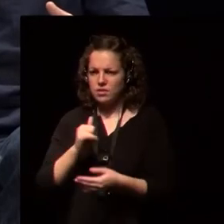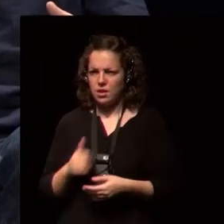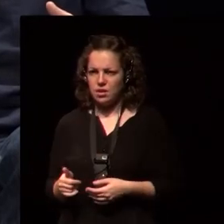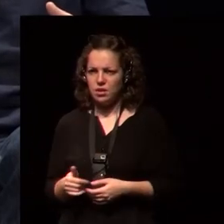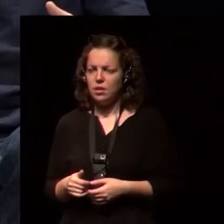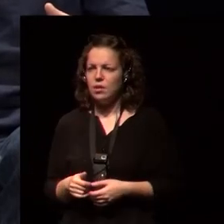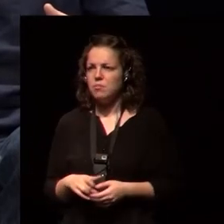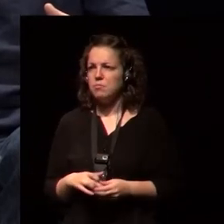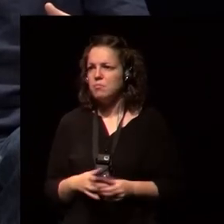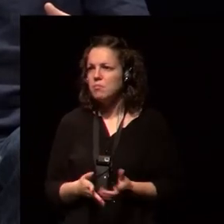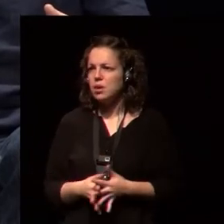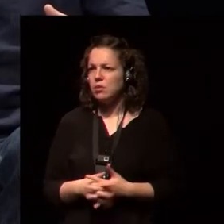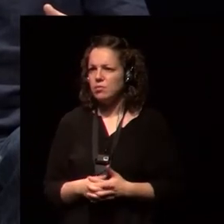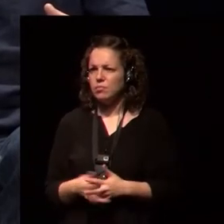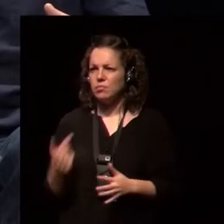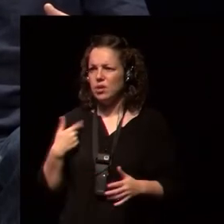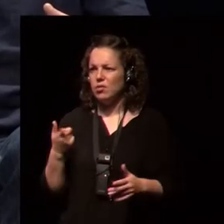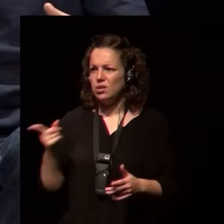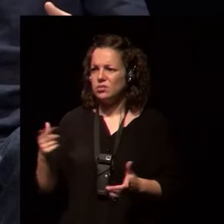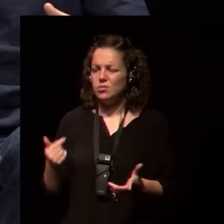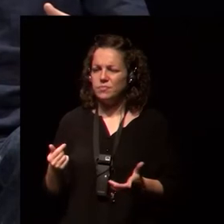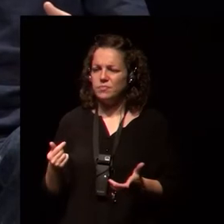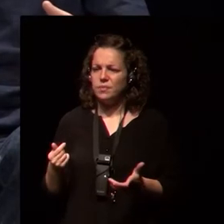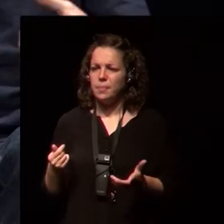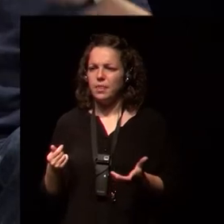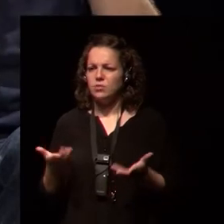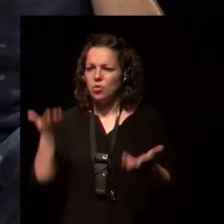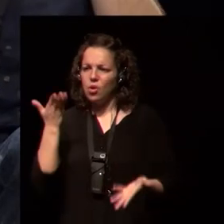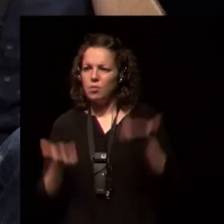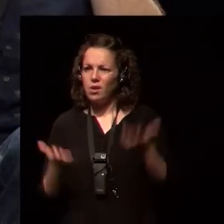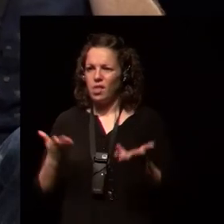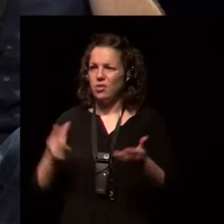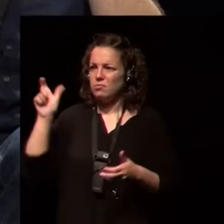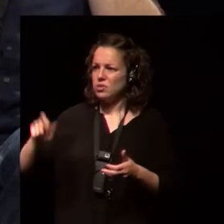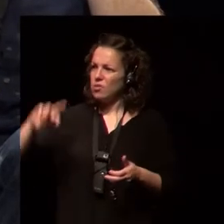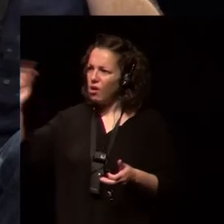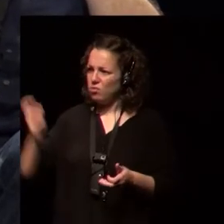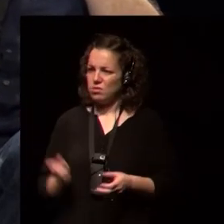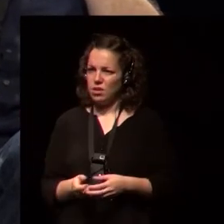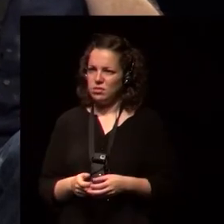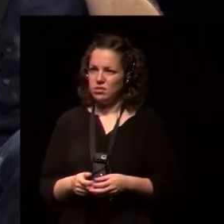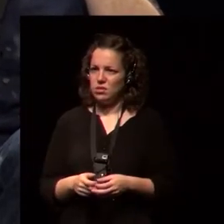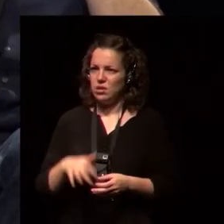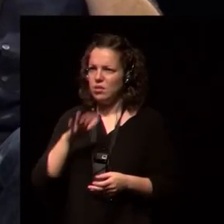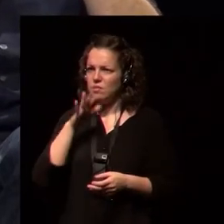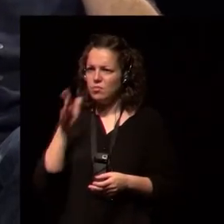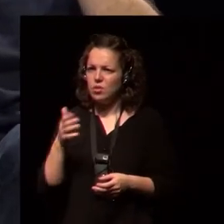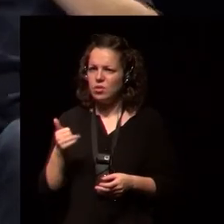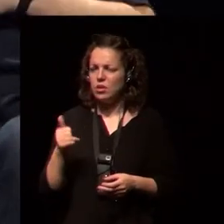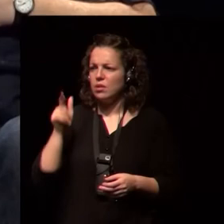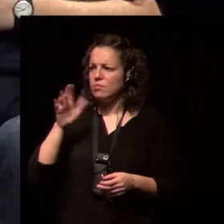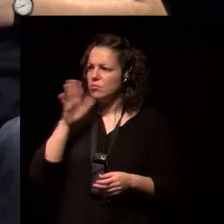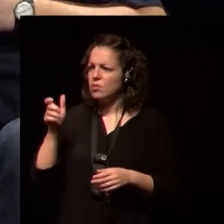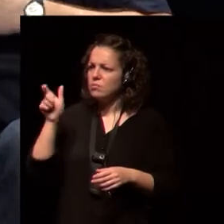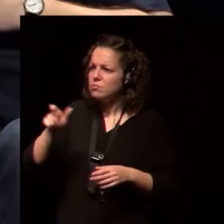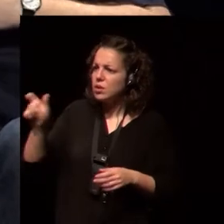Pero nada comparable con el trabajo que tienen que hacer otras personas para poder llevarse algo a comer a casa.